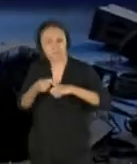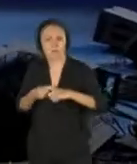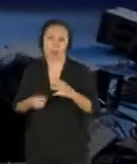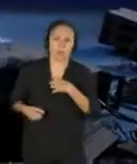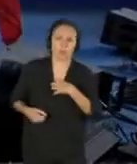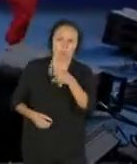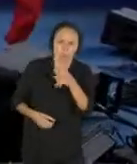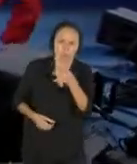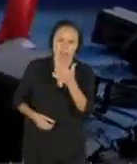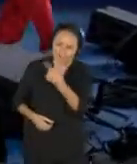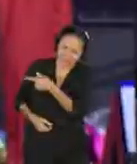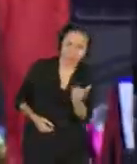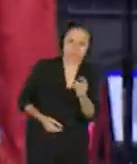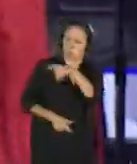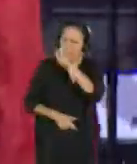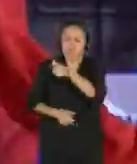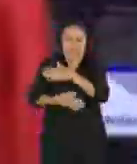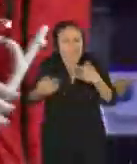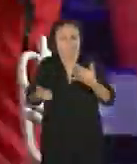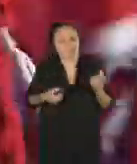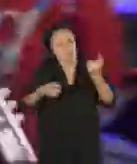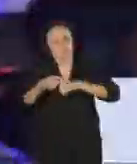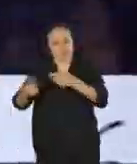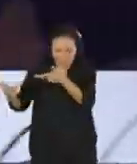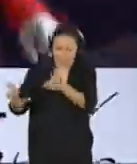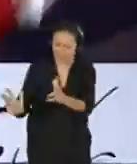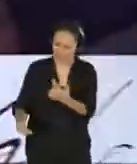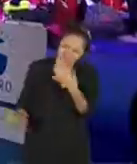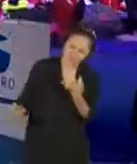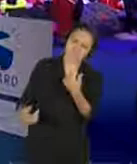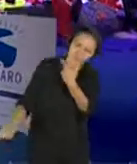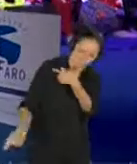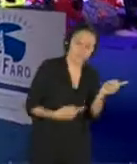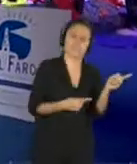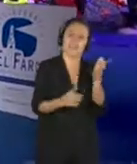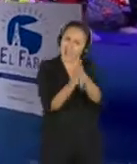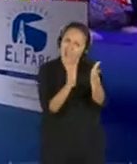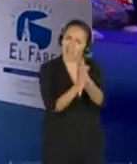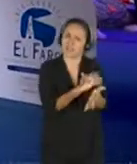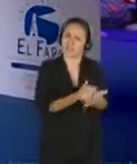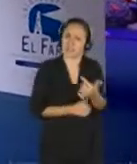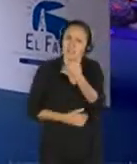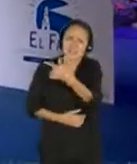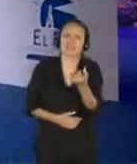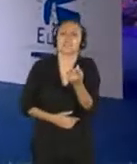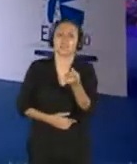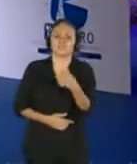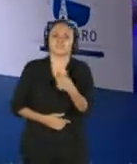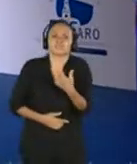participe de una vez quien quiera. Dile, que tú no quieres con tu soy